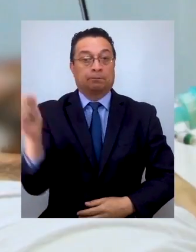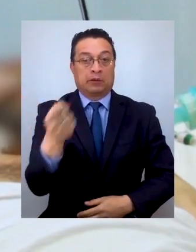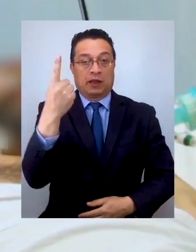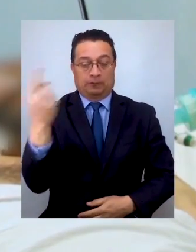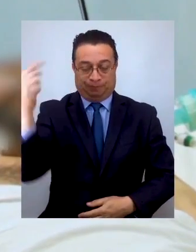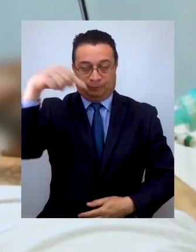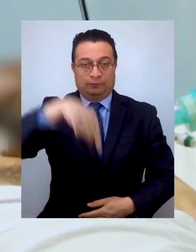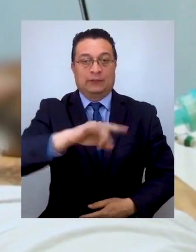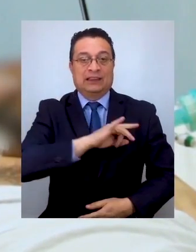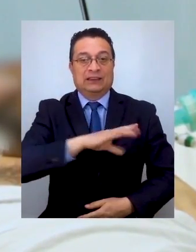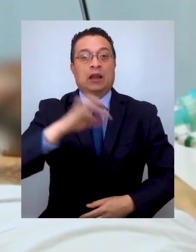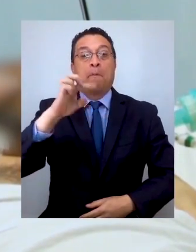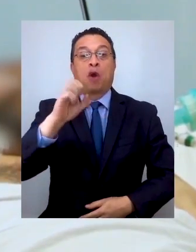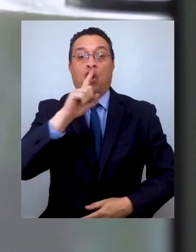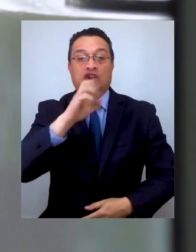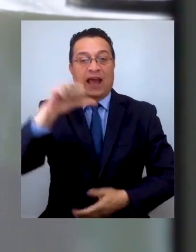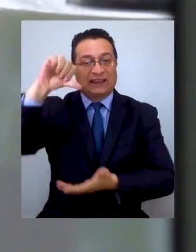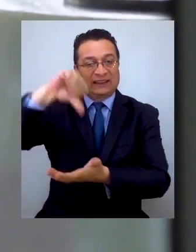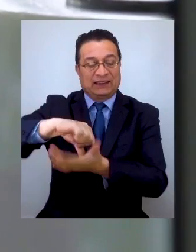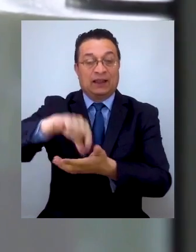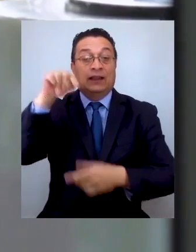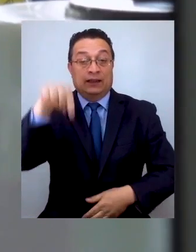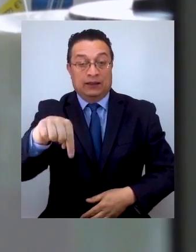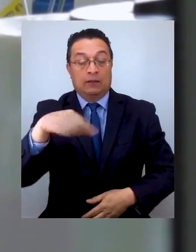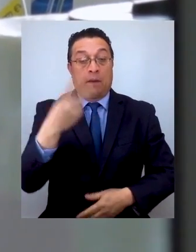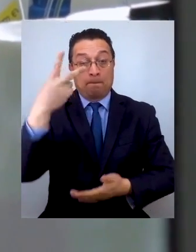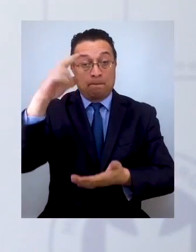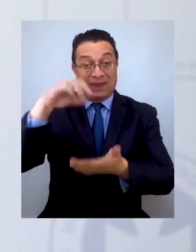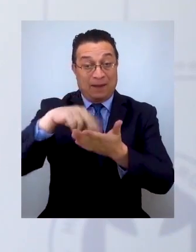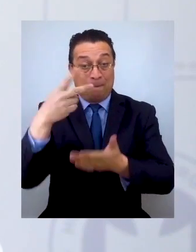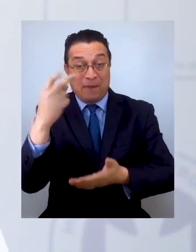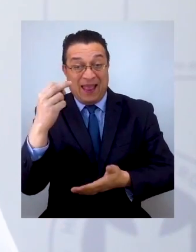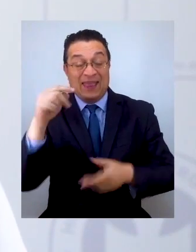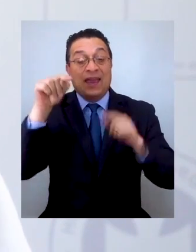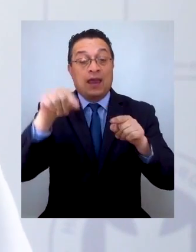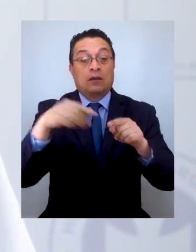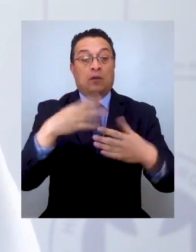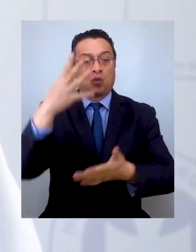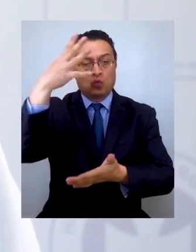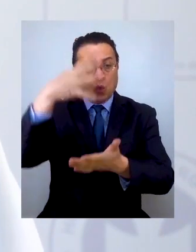primer paciente COVID a la Posta Central. Durante todo el 2020, el hospital realizó